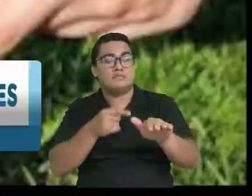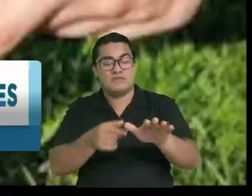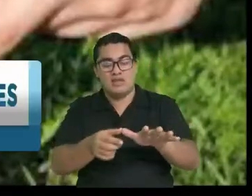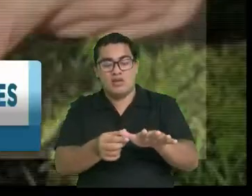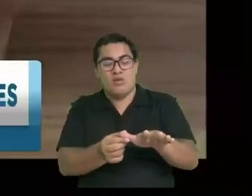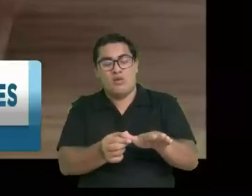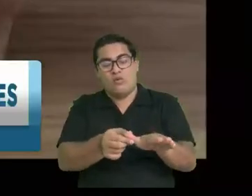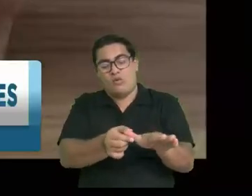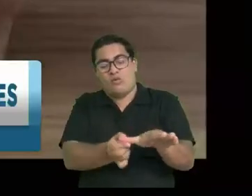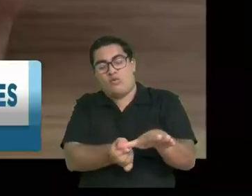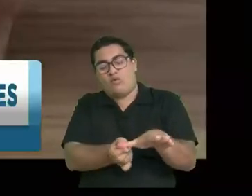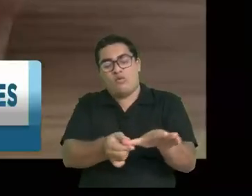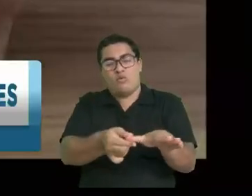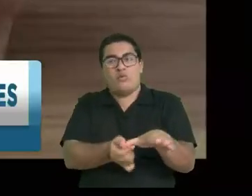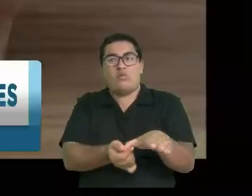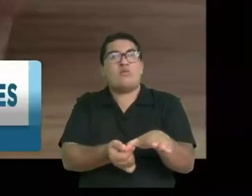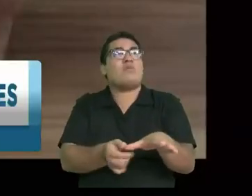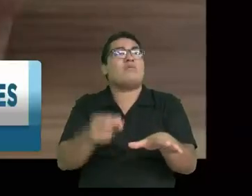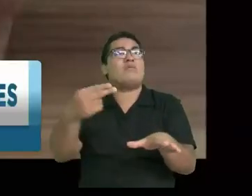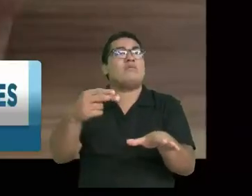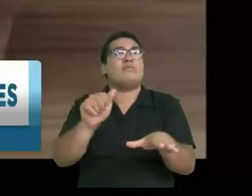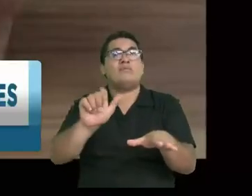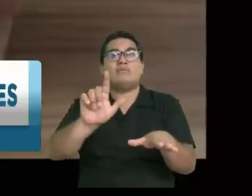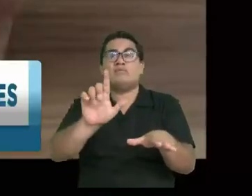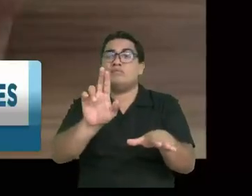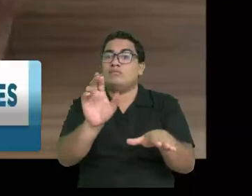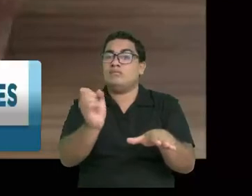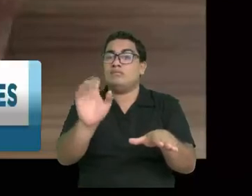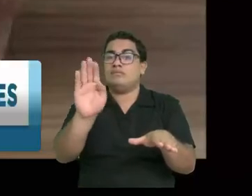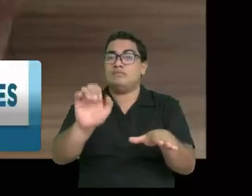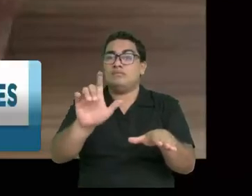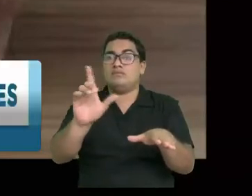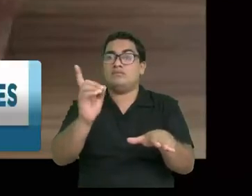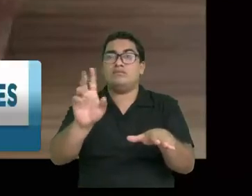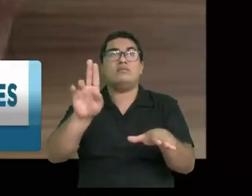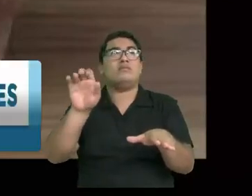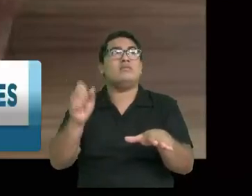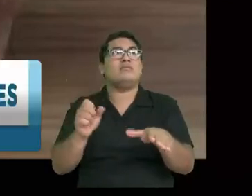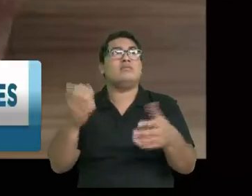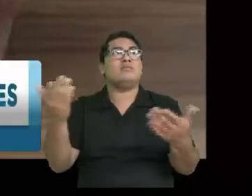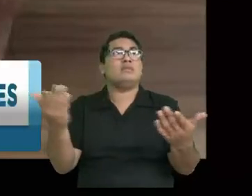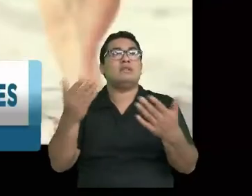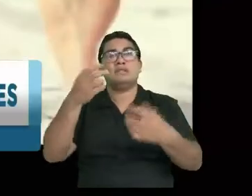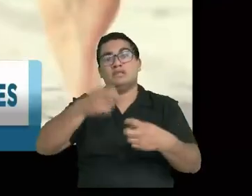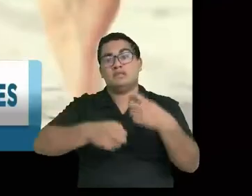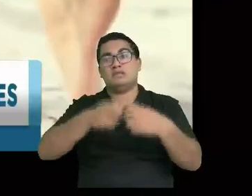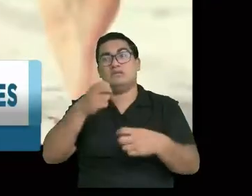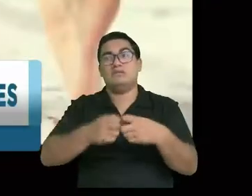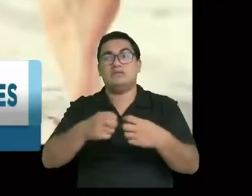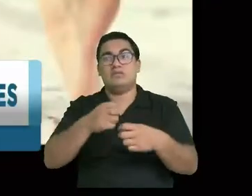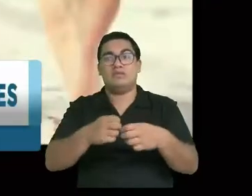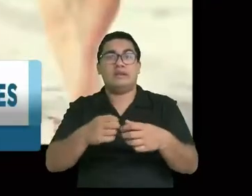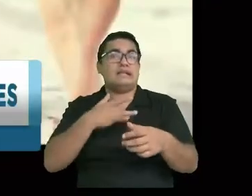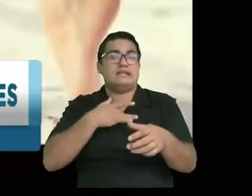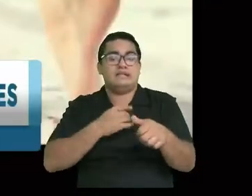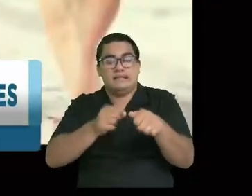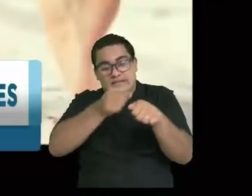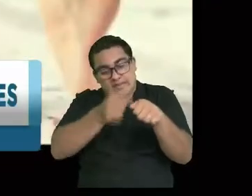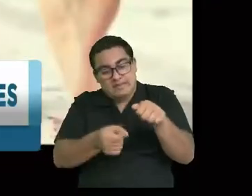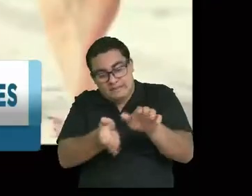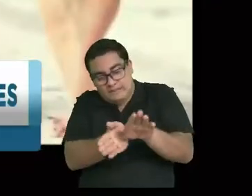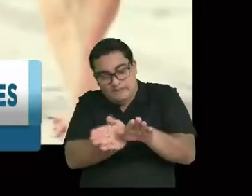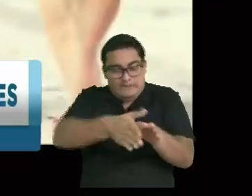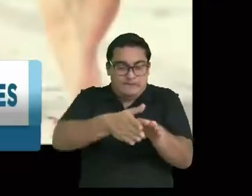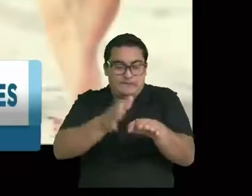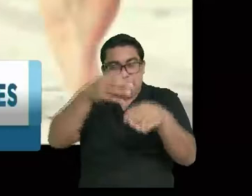Es correcto, entonces ese es el hallux valgo o lo que la gente llama juanete. Y eso ya es un problema quirúrgico, eso hay que